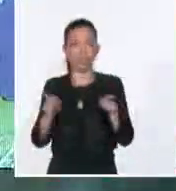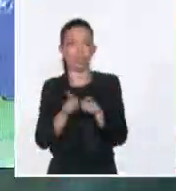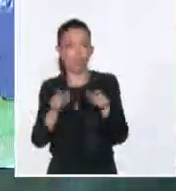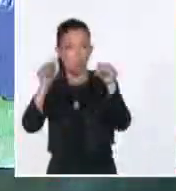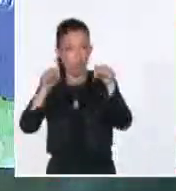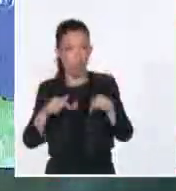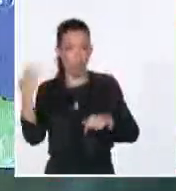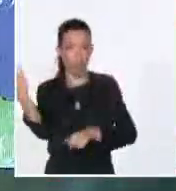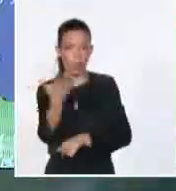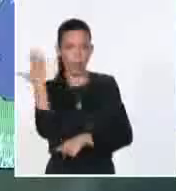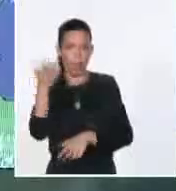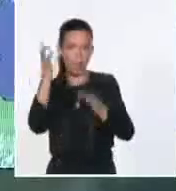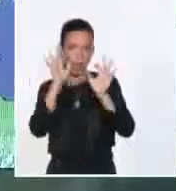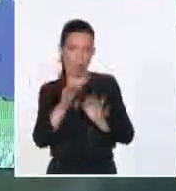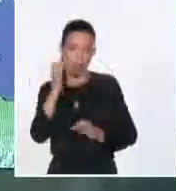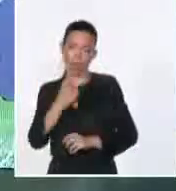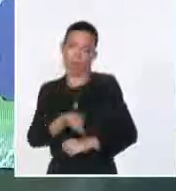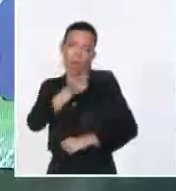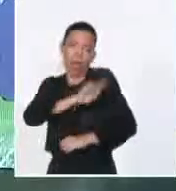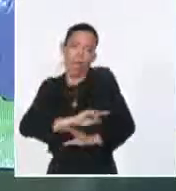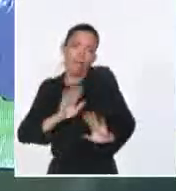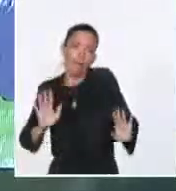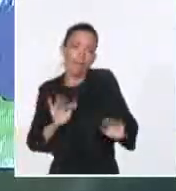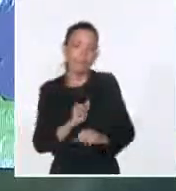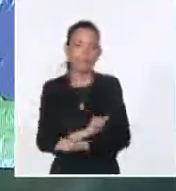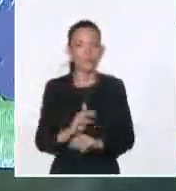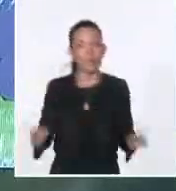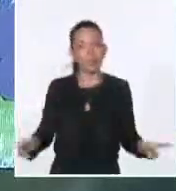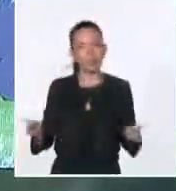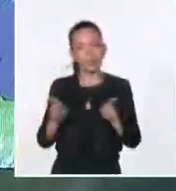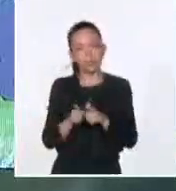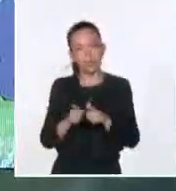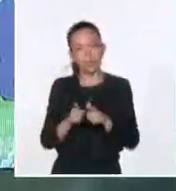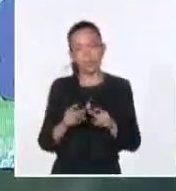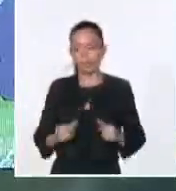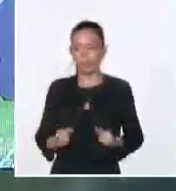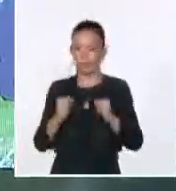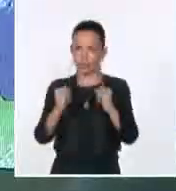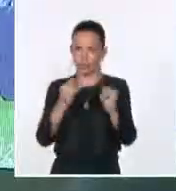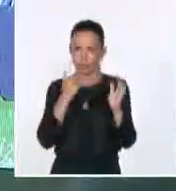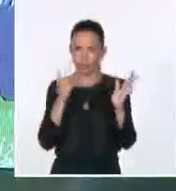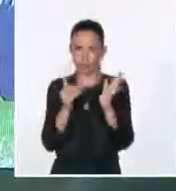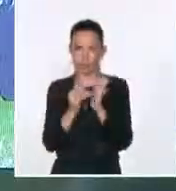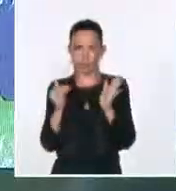las condiciones del tiempo. Esto es todo en cuanto a la información meteorológica. Tengan todos feliz tarde y hasta mañana.